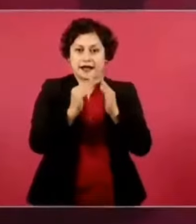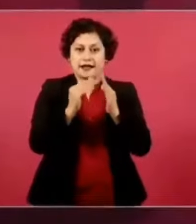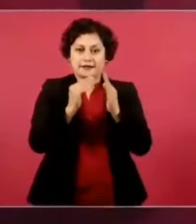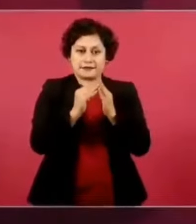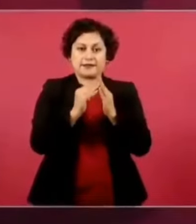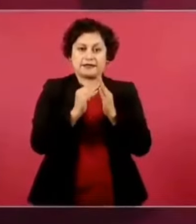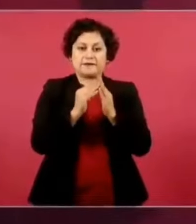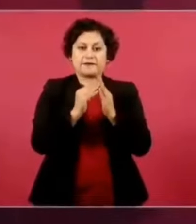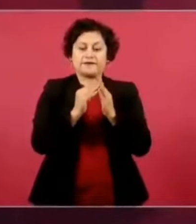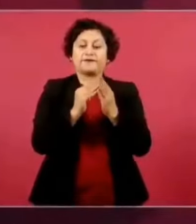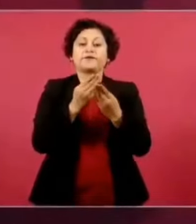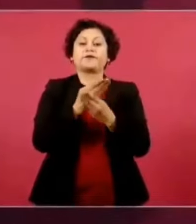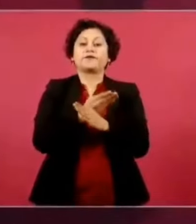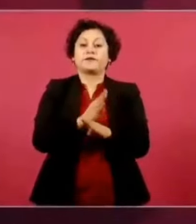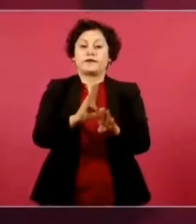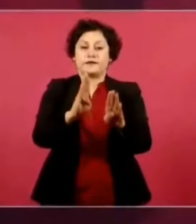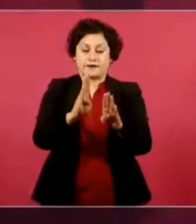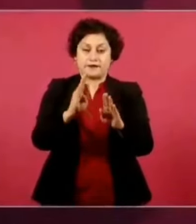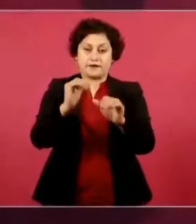de Roberto Hernández.